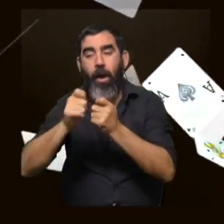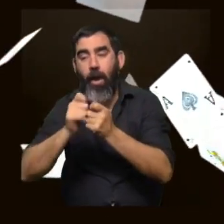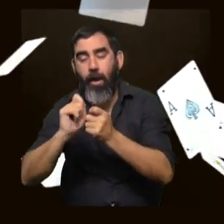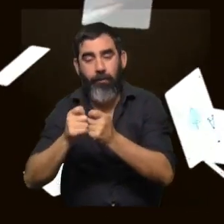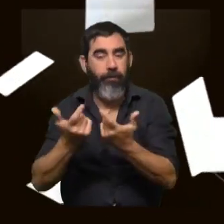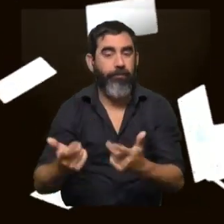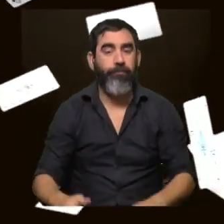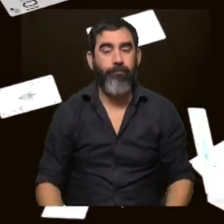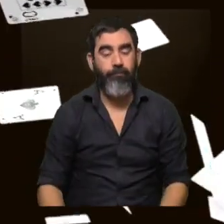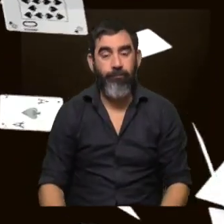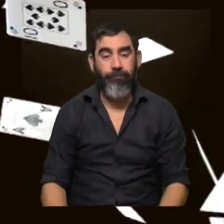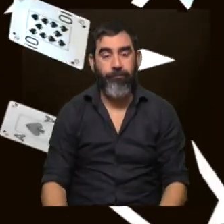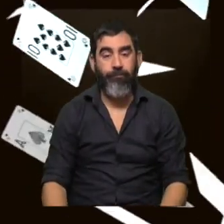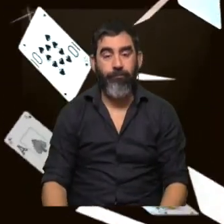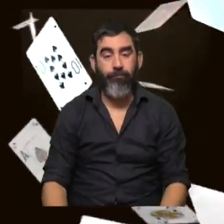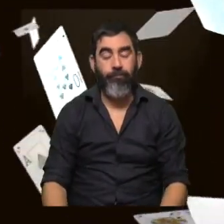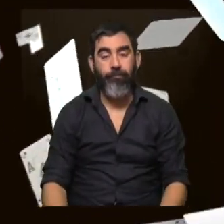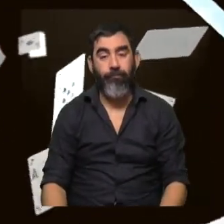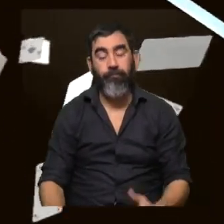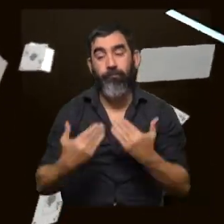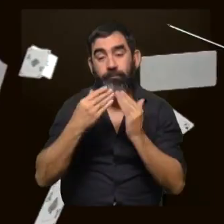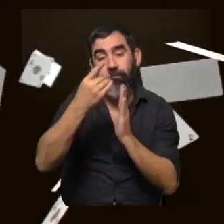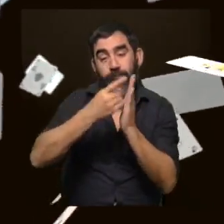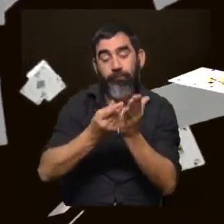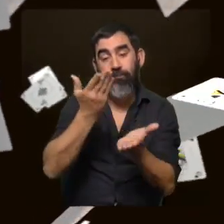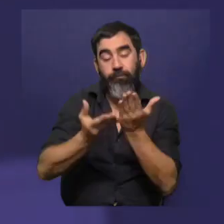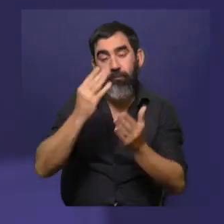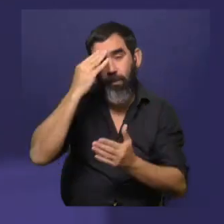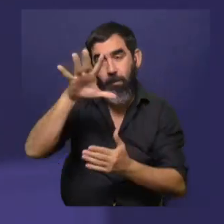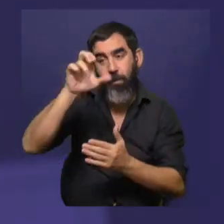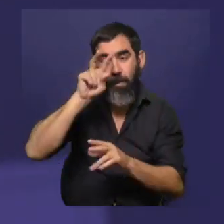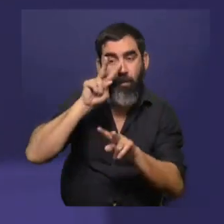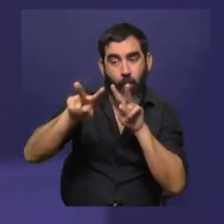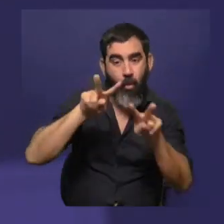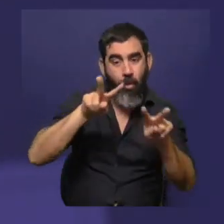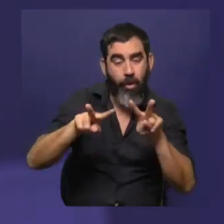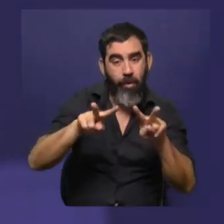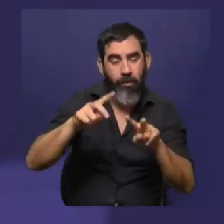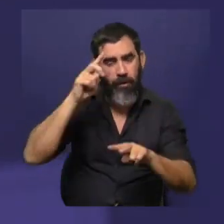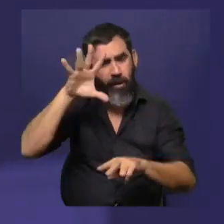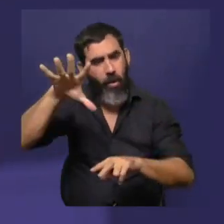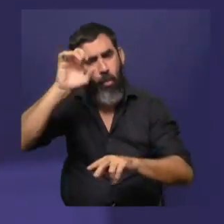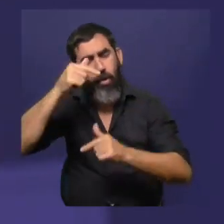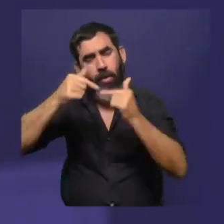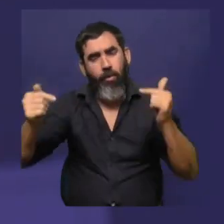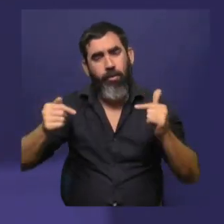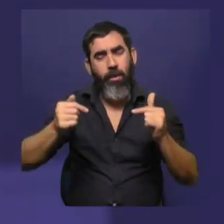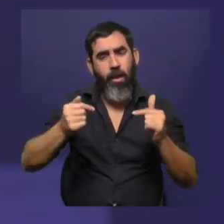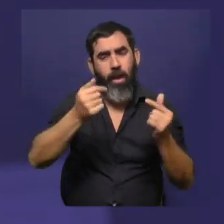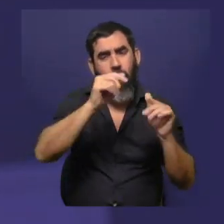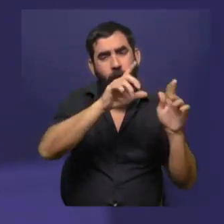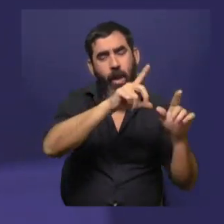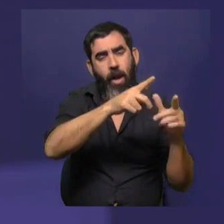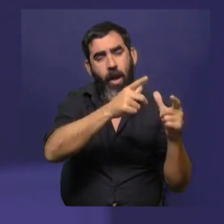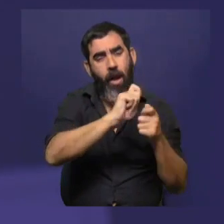nosotros a partir de esos datos podemos evaluar, por ejemplo, su memoria visual, qué tanto recuerdan, por ejemplo, pares de cartas